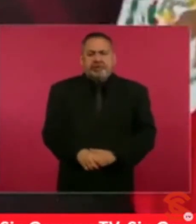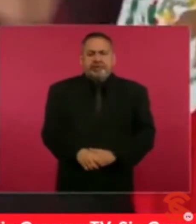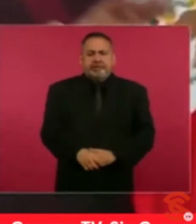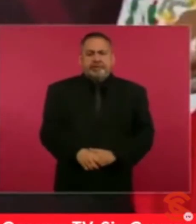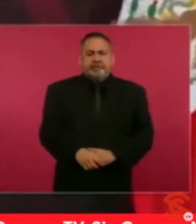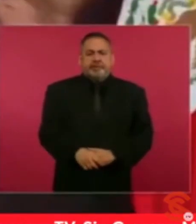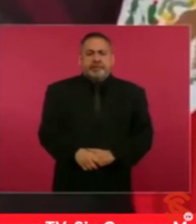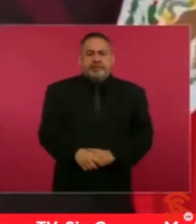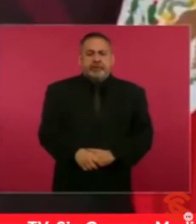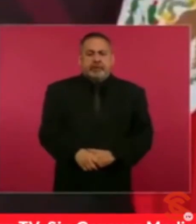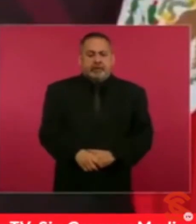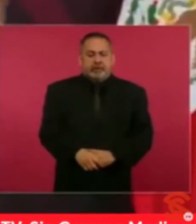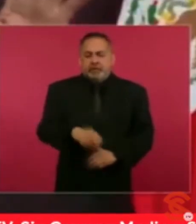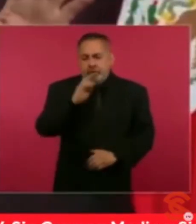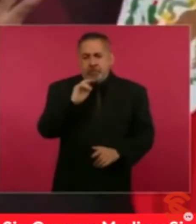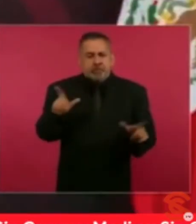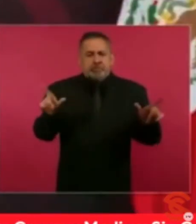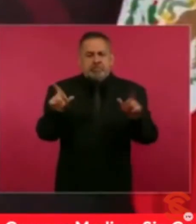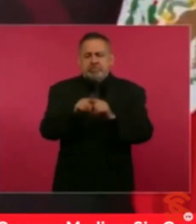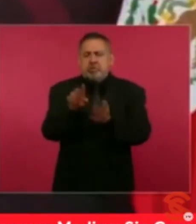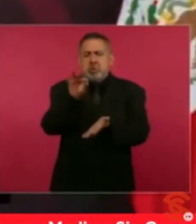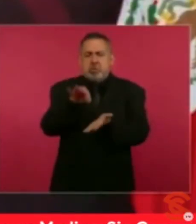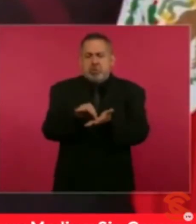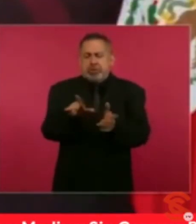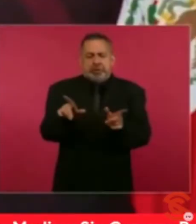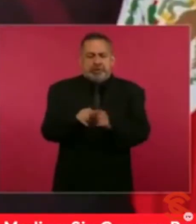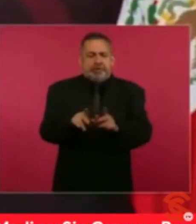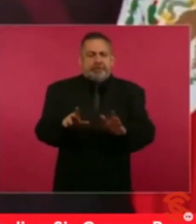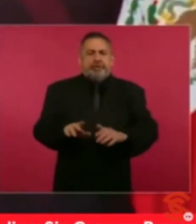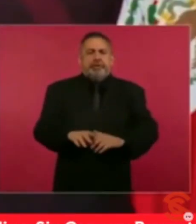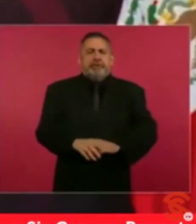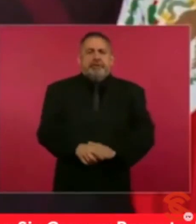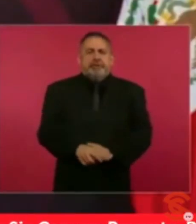Entonces, vamos a dejar así.